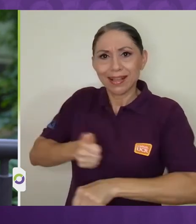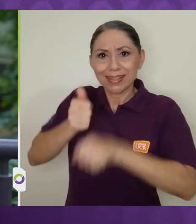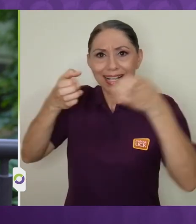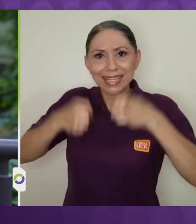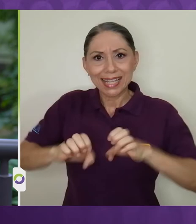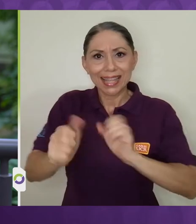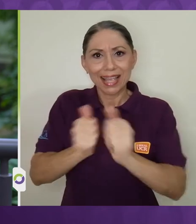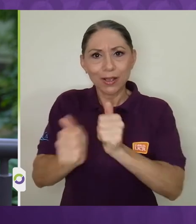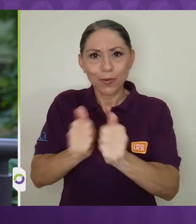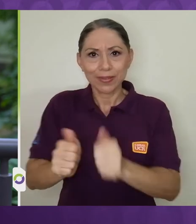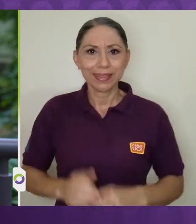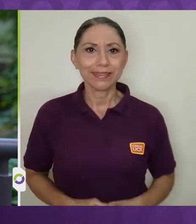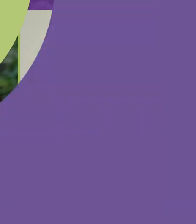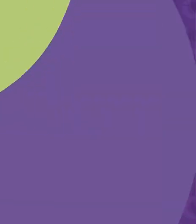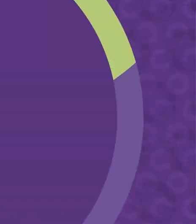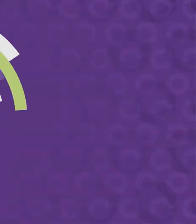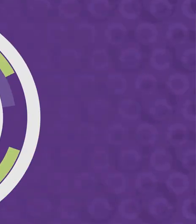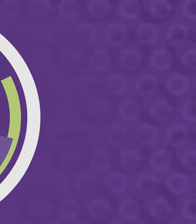competitivas.